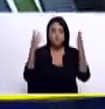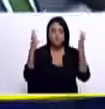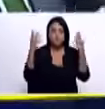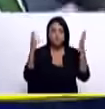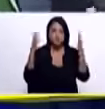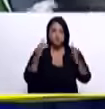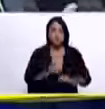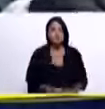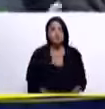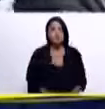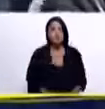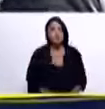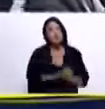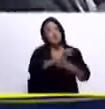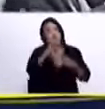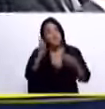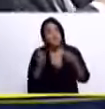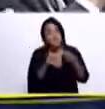Y también